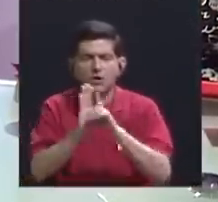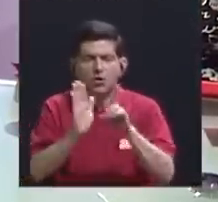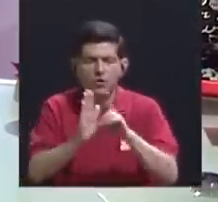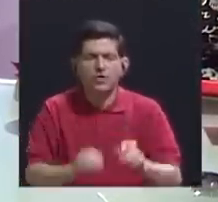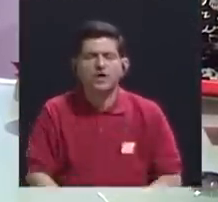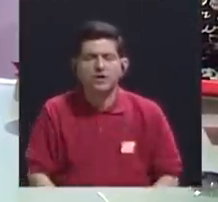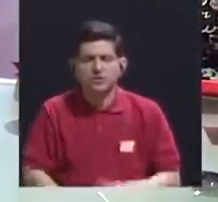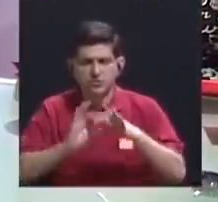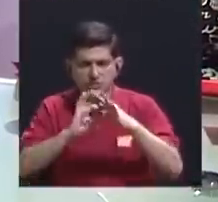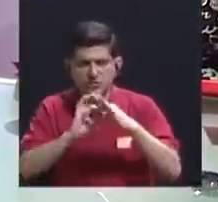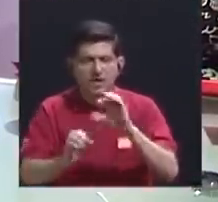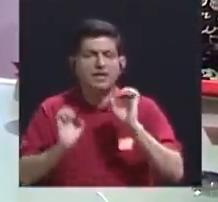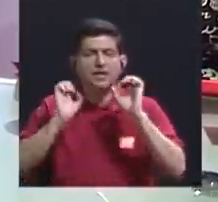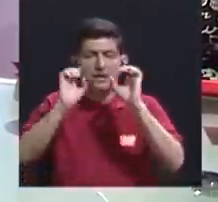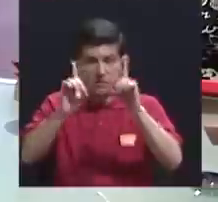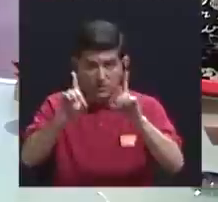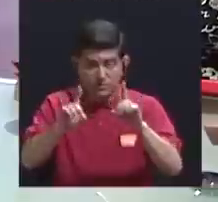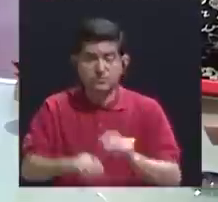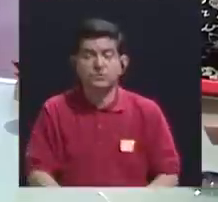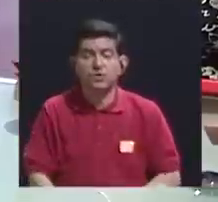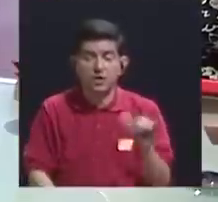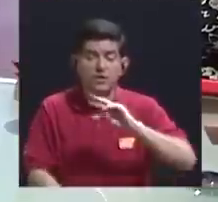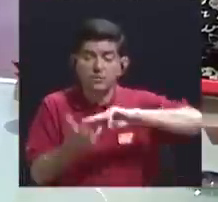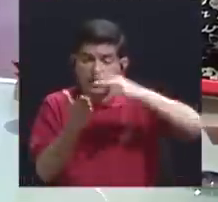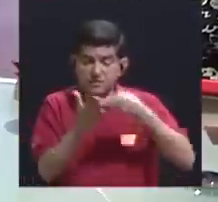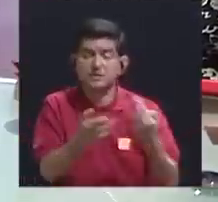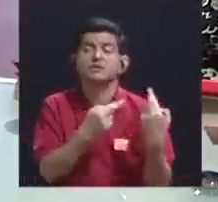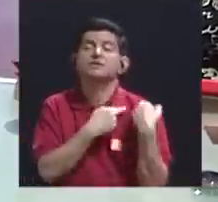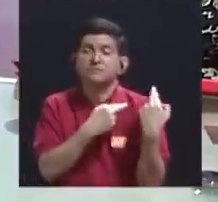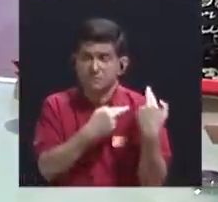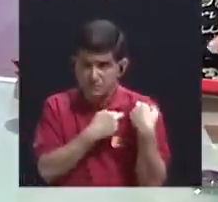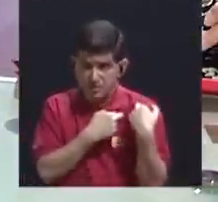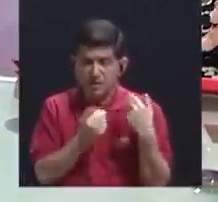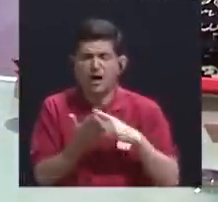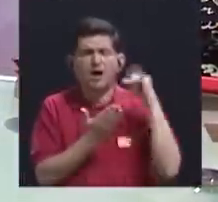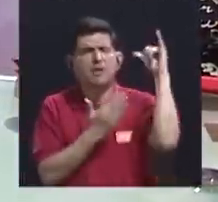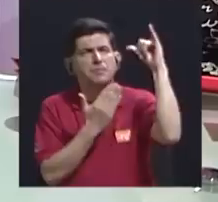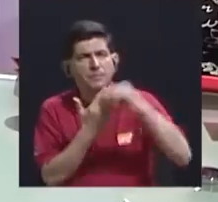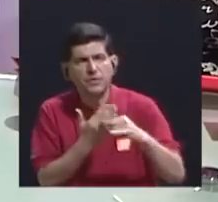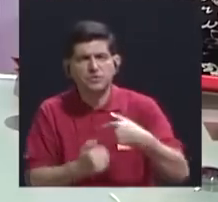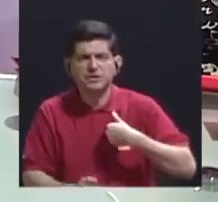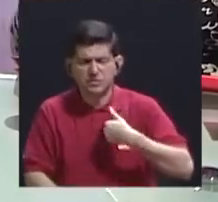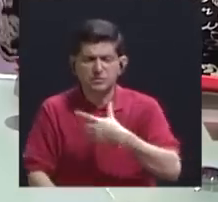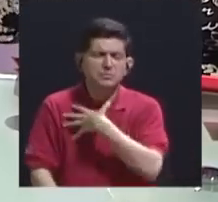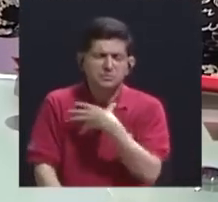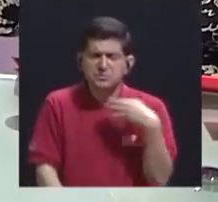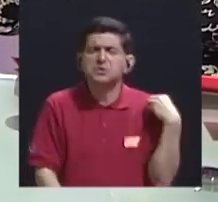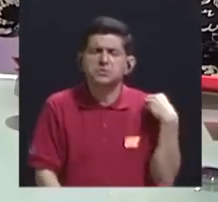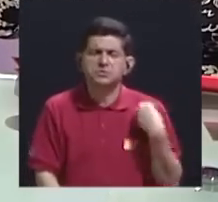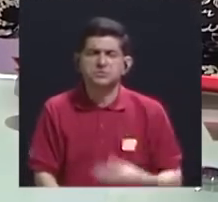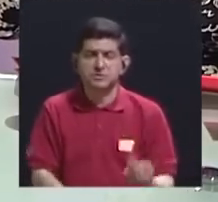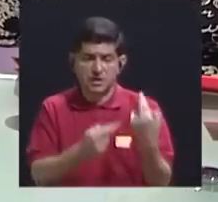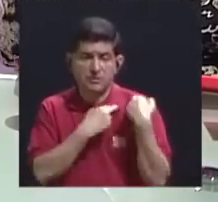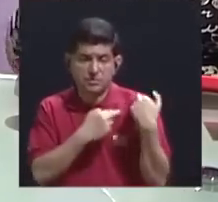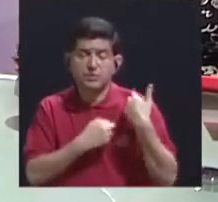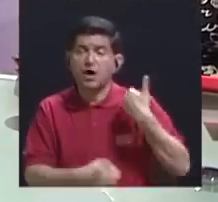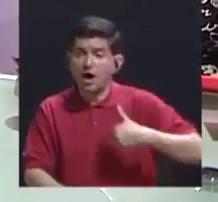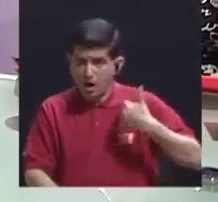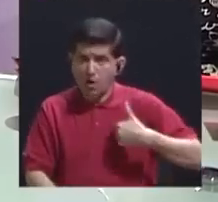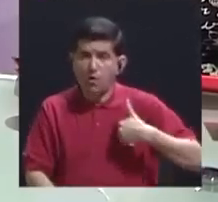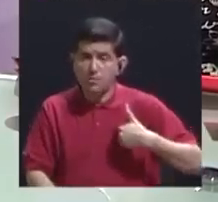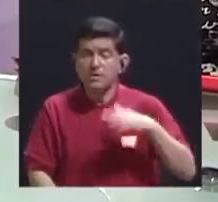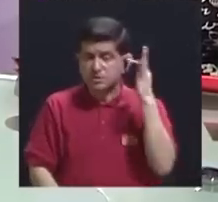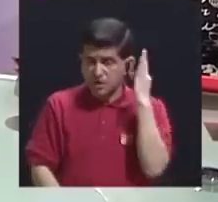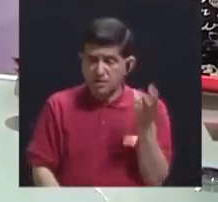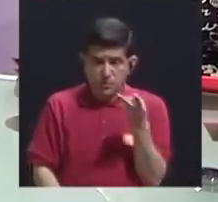derechos educativos implica también una responsabilidad y este proyecto a mí me gusta porque da una responsabilidad hombre es una responsabilidad